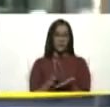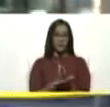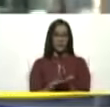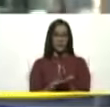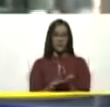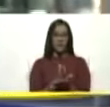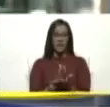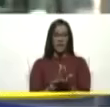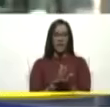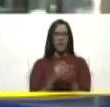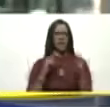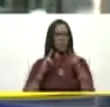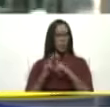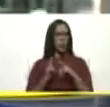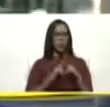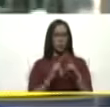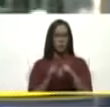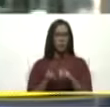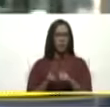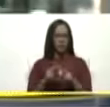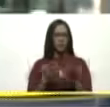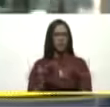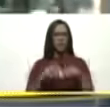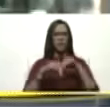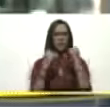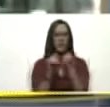en conocimiento de la clase obrera.